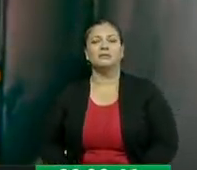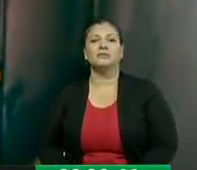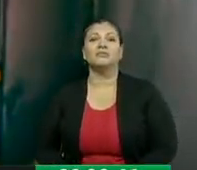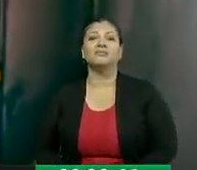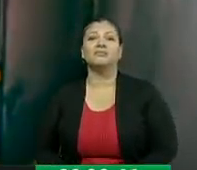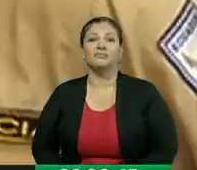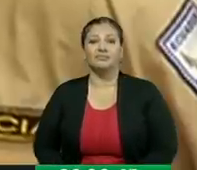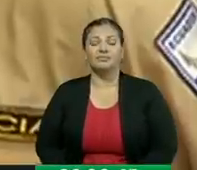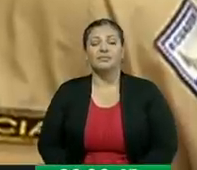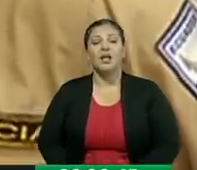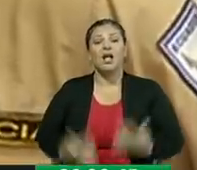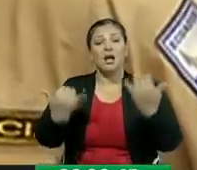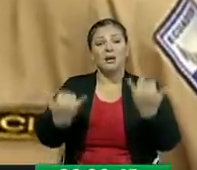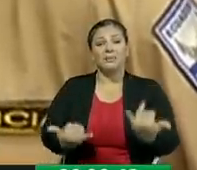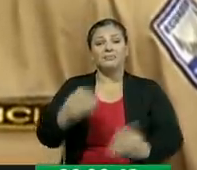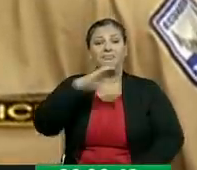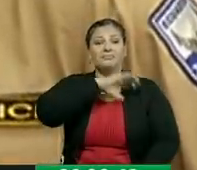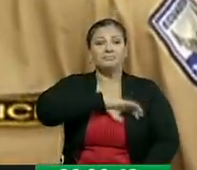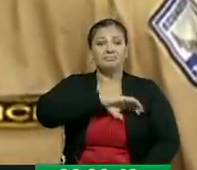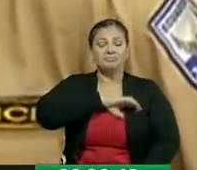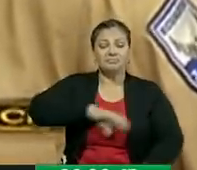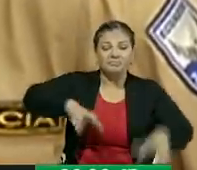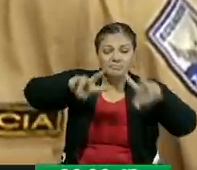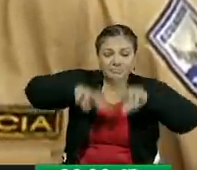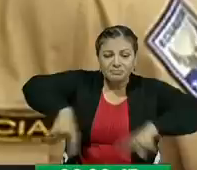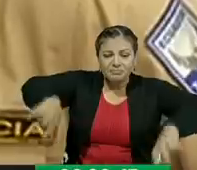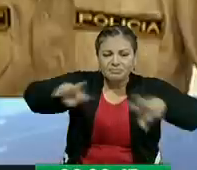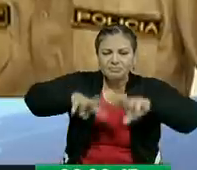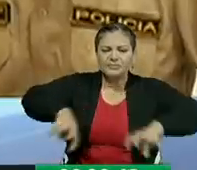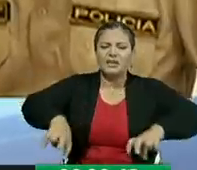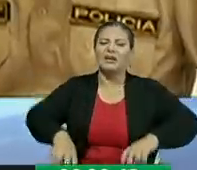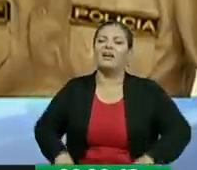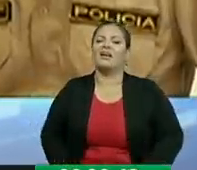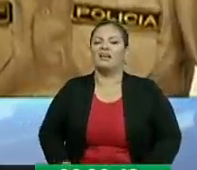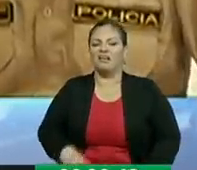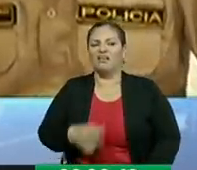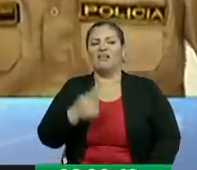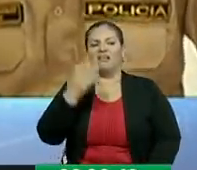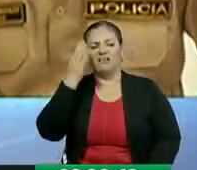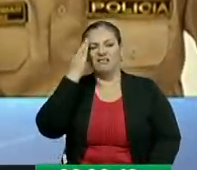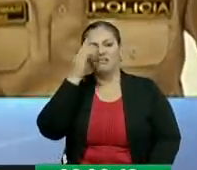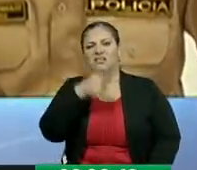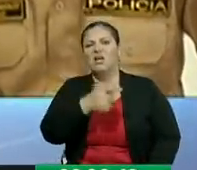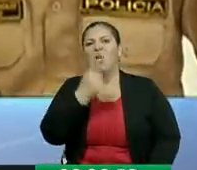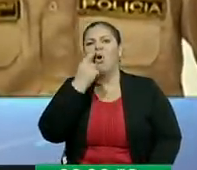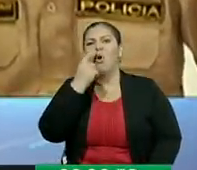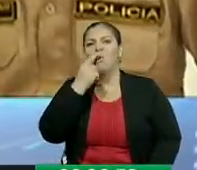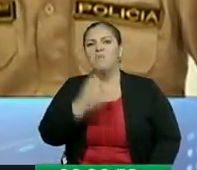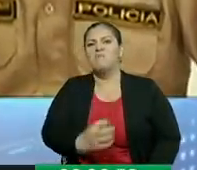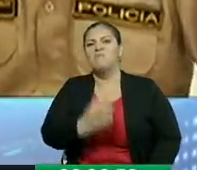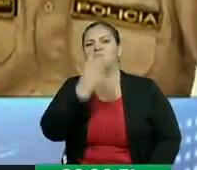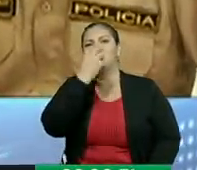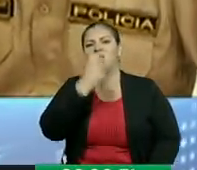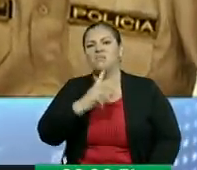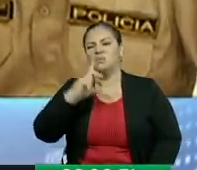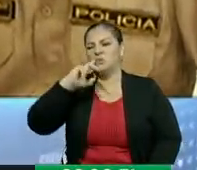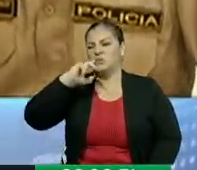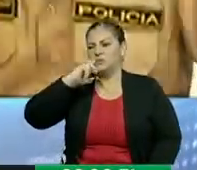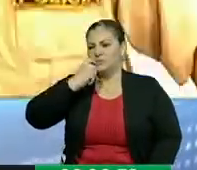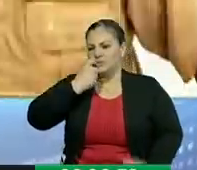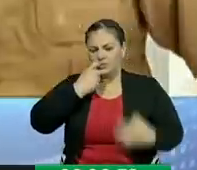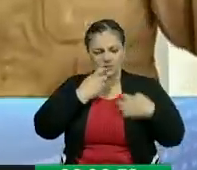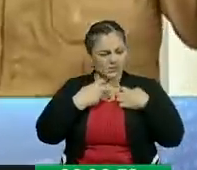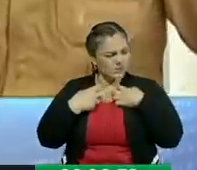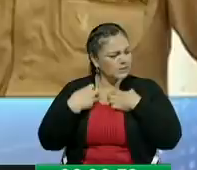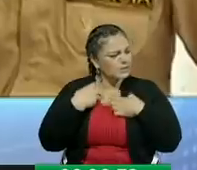se la determinará, pero aparentemente es situación sentimental, es una violencia de género, ¿verdad? Que viene a ser una tentativa de